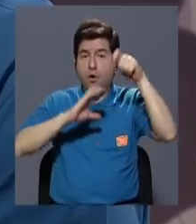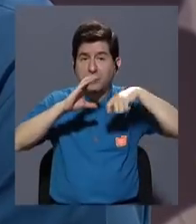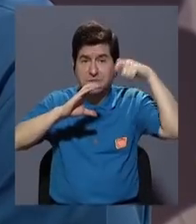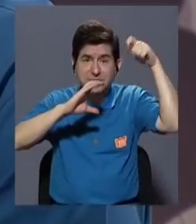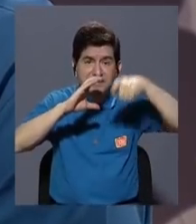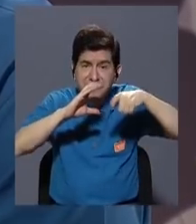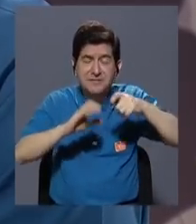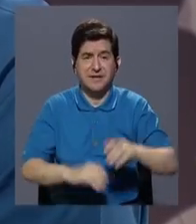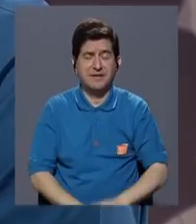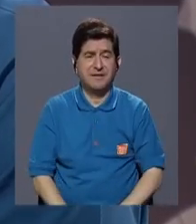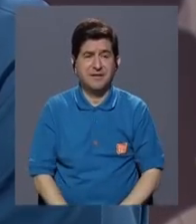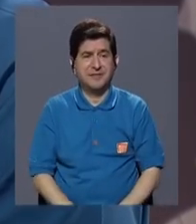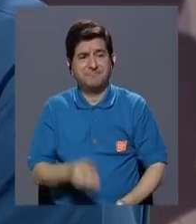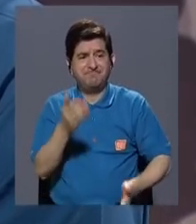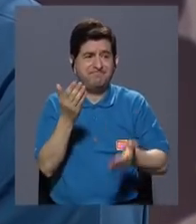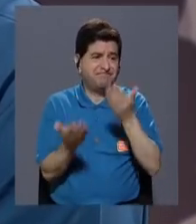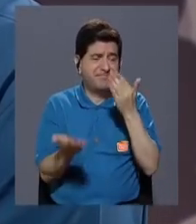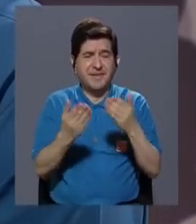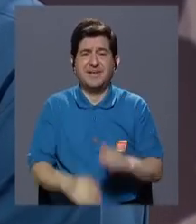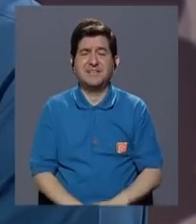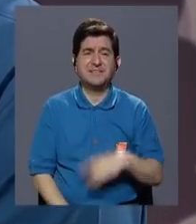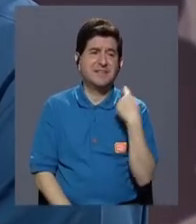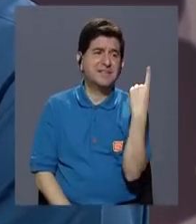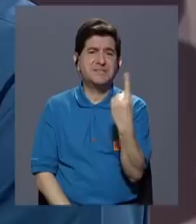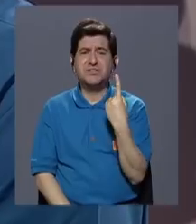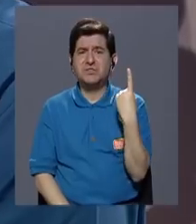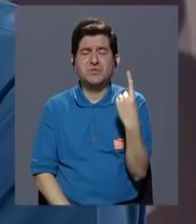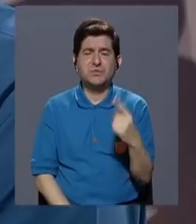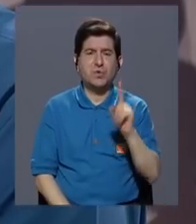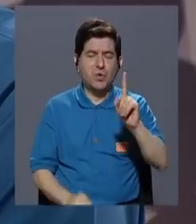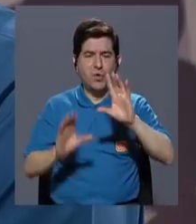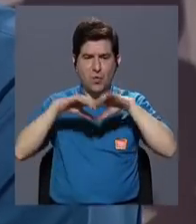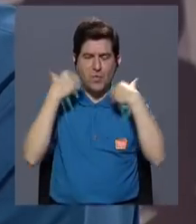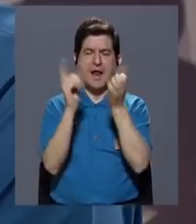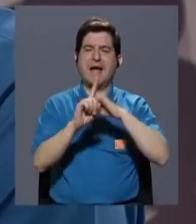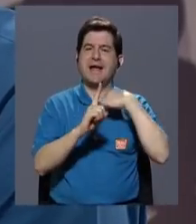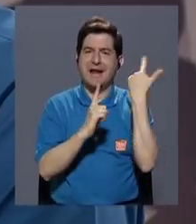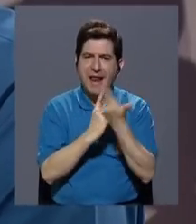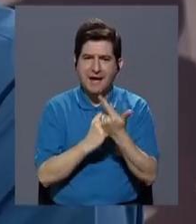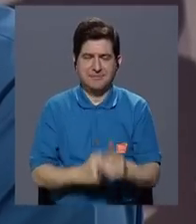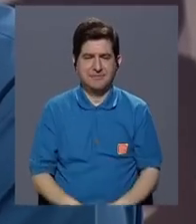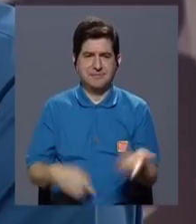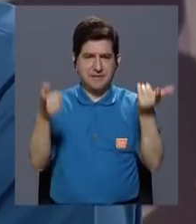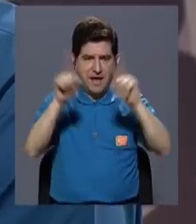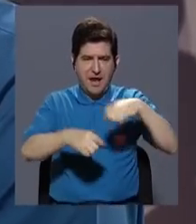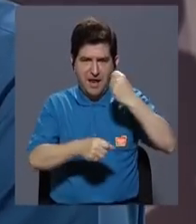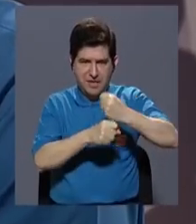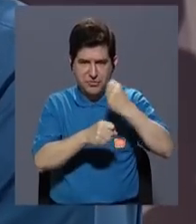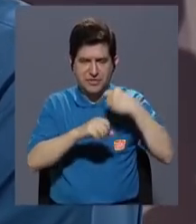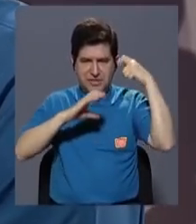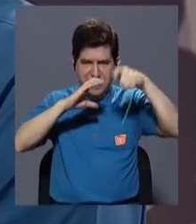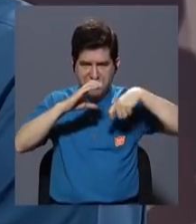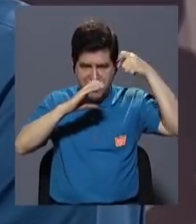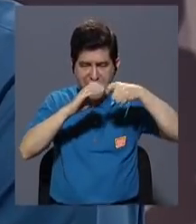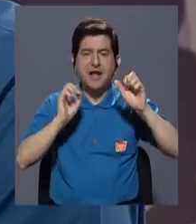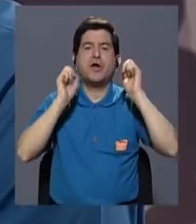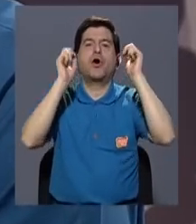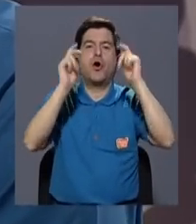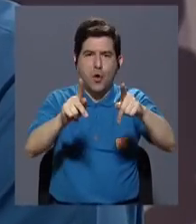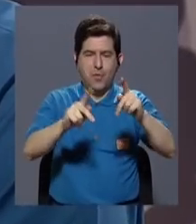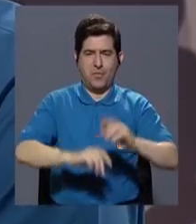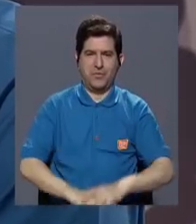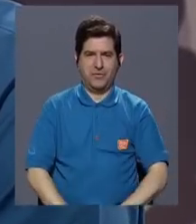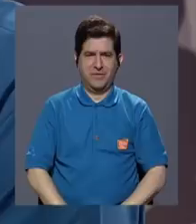a hacer que el cine sea digamos hecho por solo una clase social y creo que el hecho de que trabajemos tienen